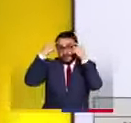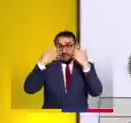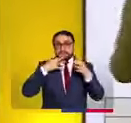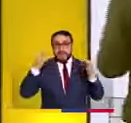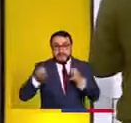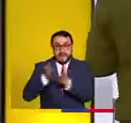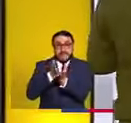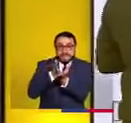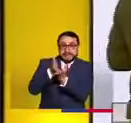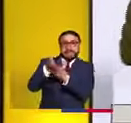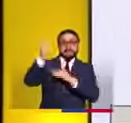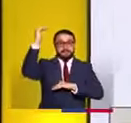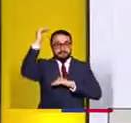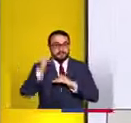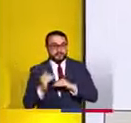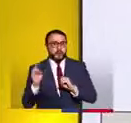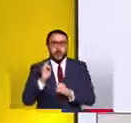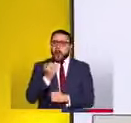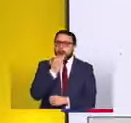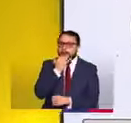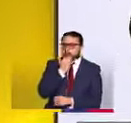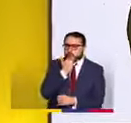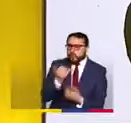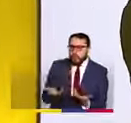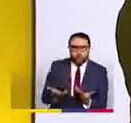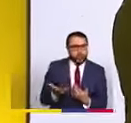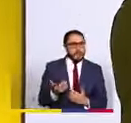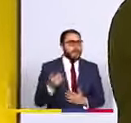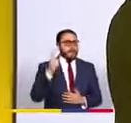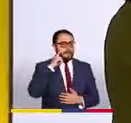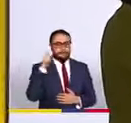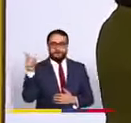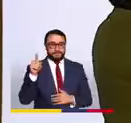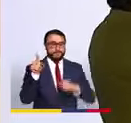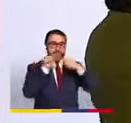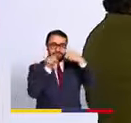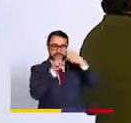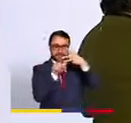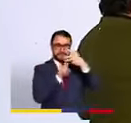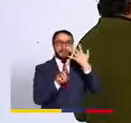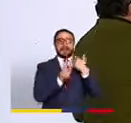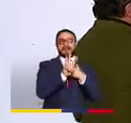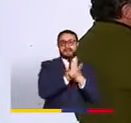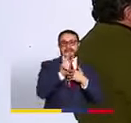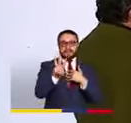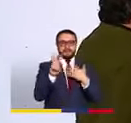no, o algo nos pasó. Y miren, en la semana 33,